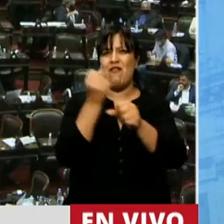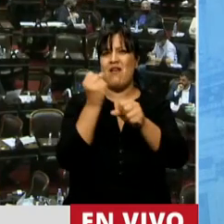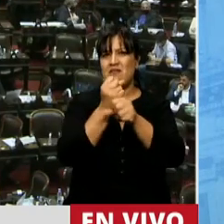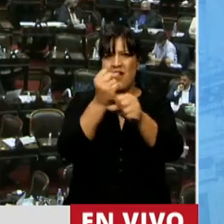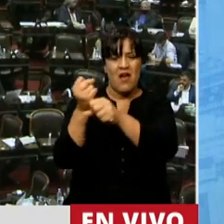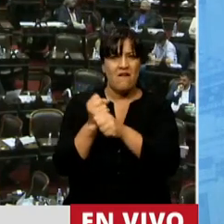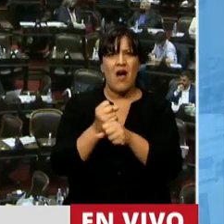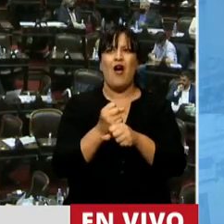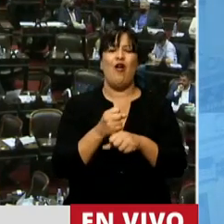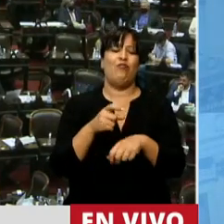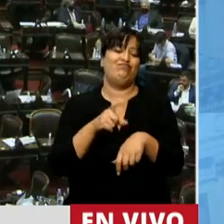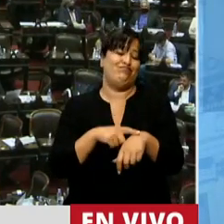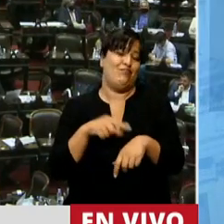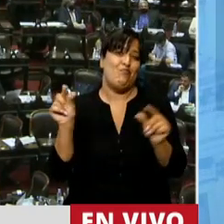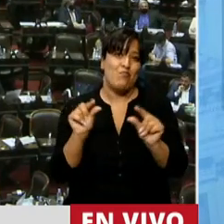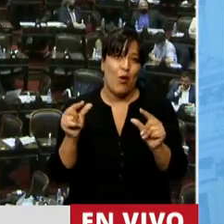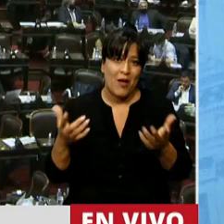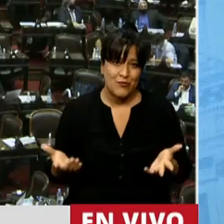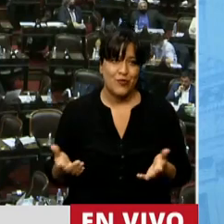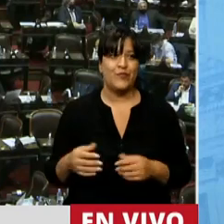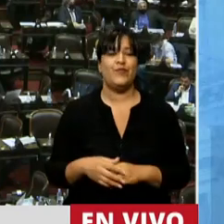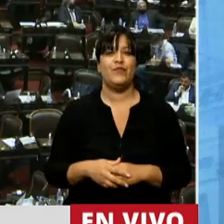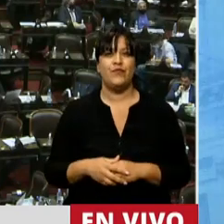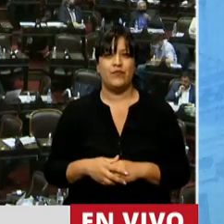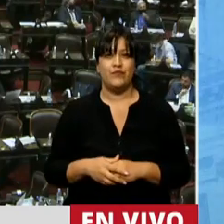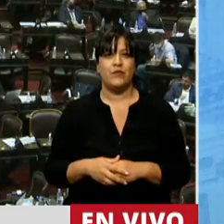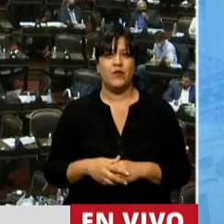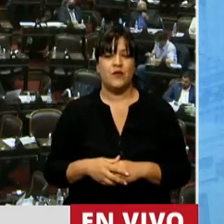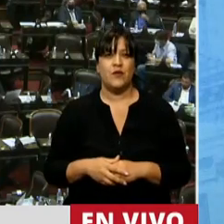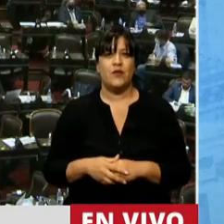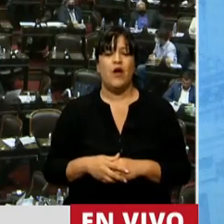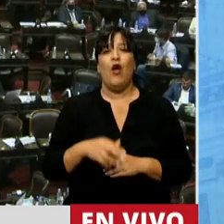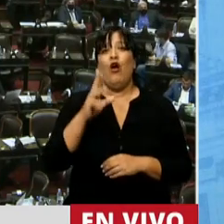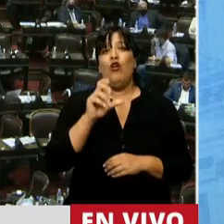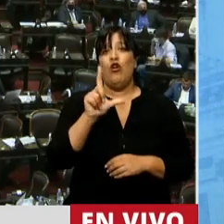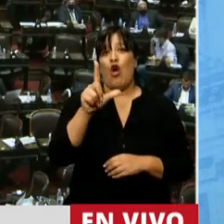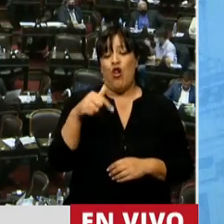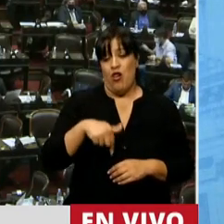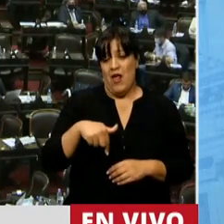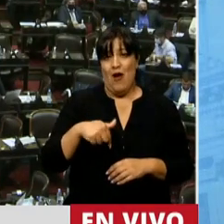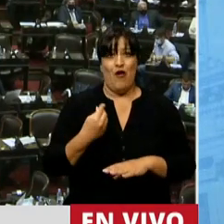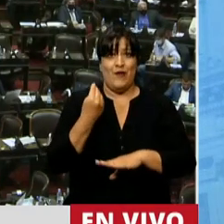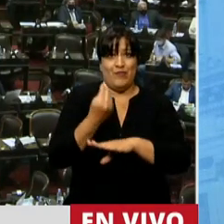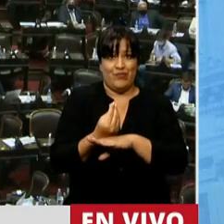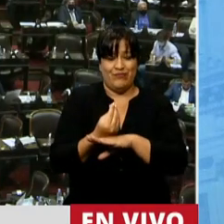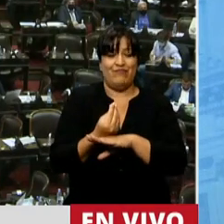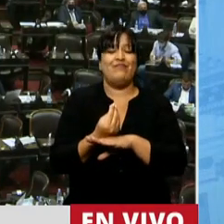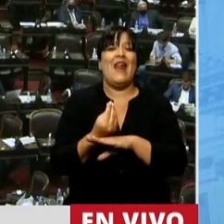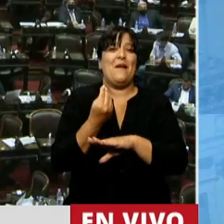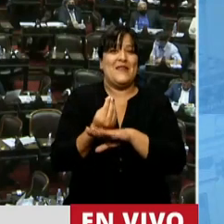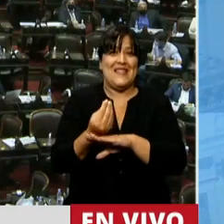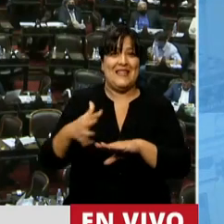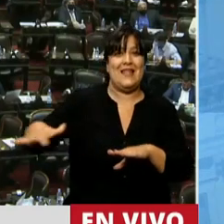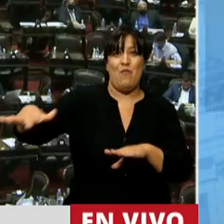que transitoriamente y circunstancialmente nos toca el rol y el ejercicio de ser representante del